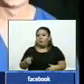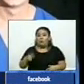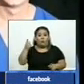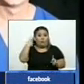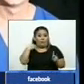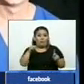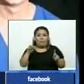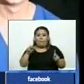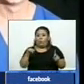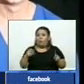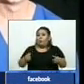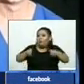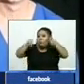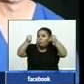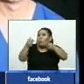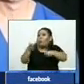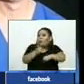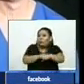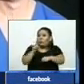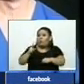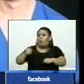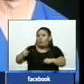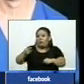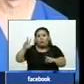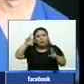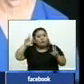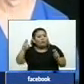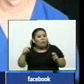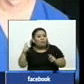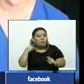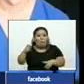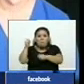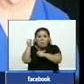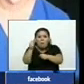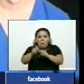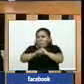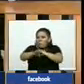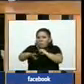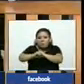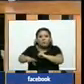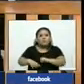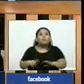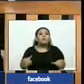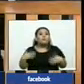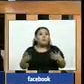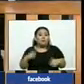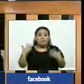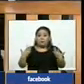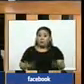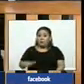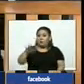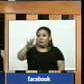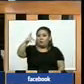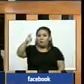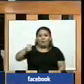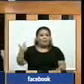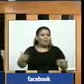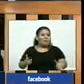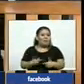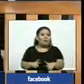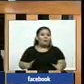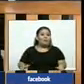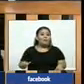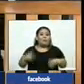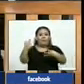Marlon estuvo en prisión por casi un año, acusado de cometer actos terroristas contra el Estado. A 5 meses de haber salido de prisión tras